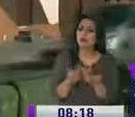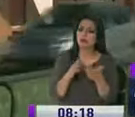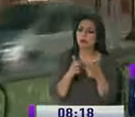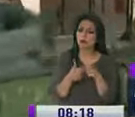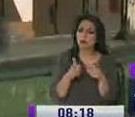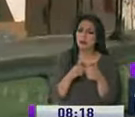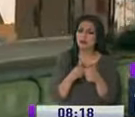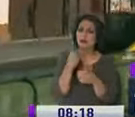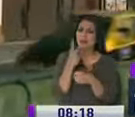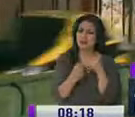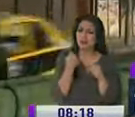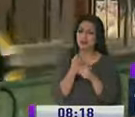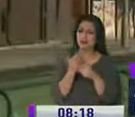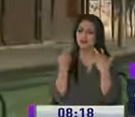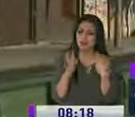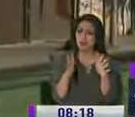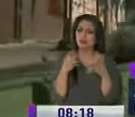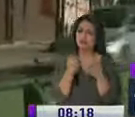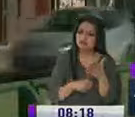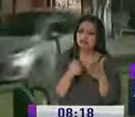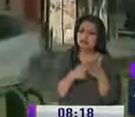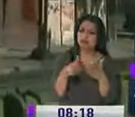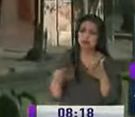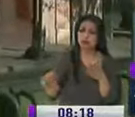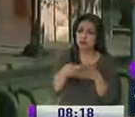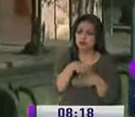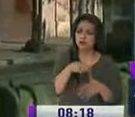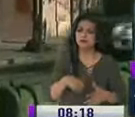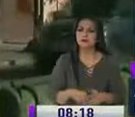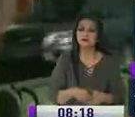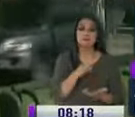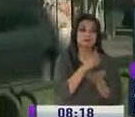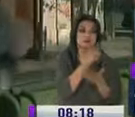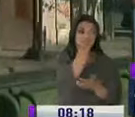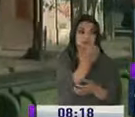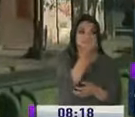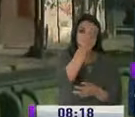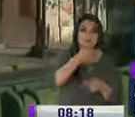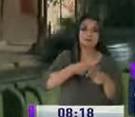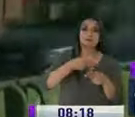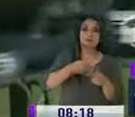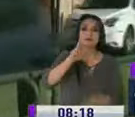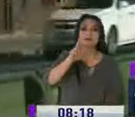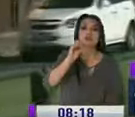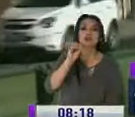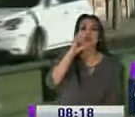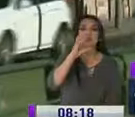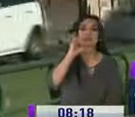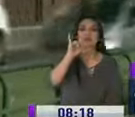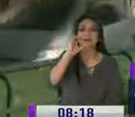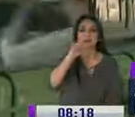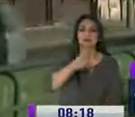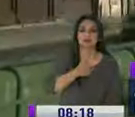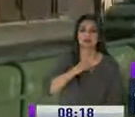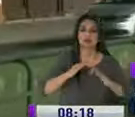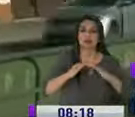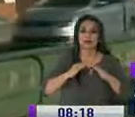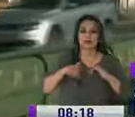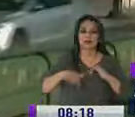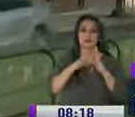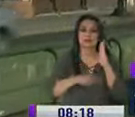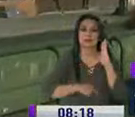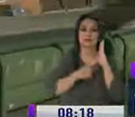por 20 años casi no aquí en este sector? Claro. Buenos días, yo me llamo Rocío Estrada, soy moradora de la República